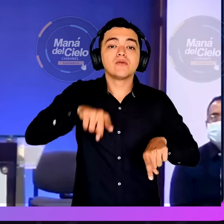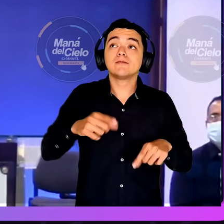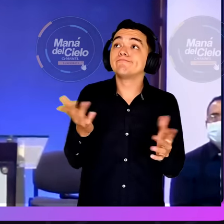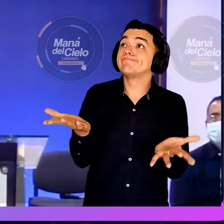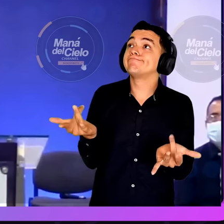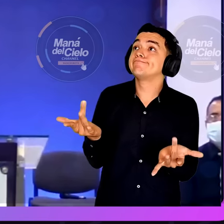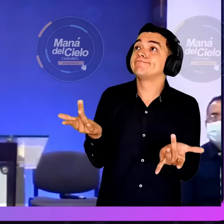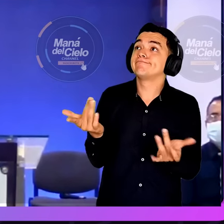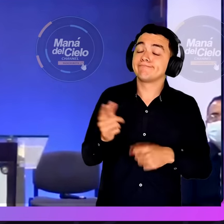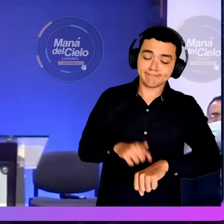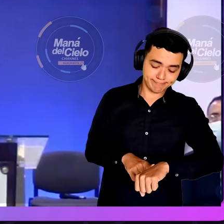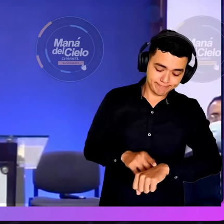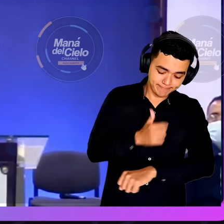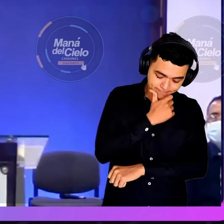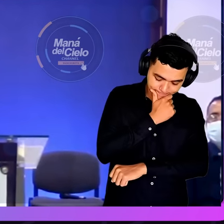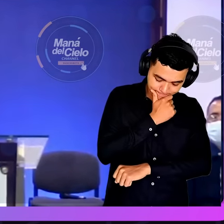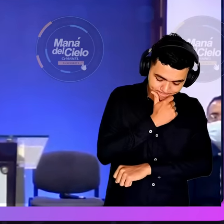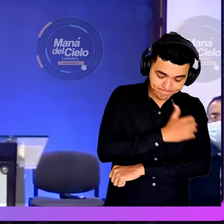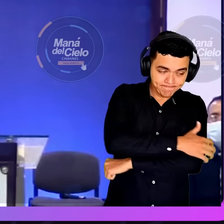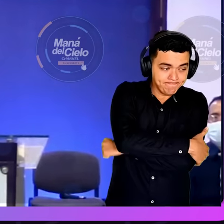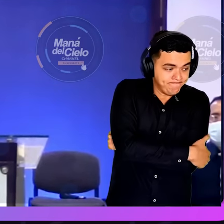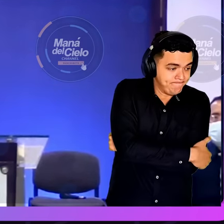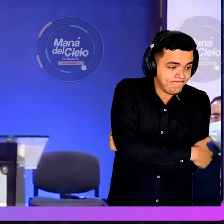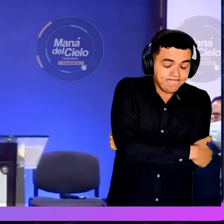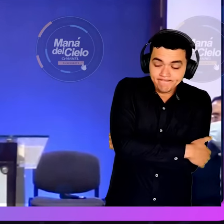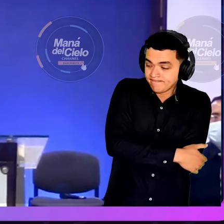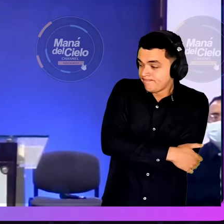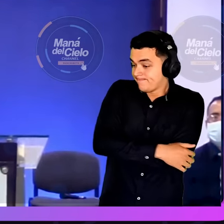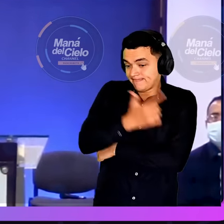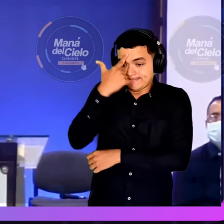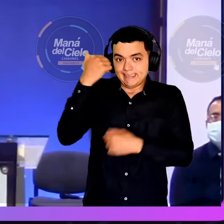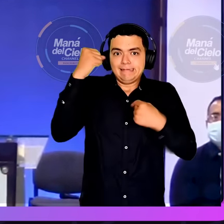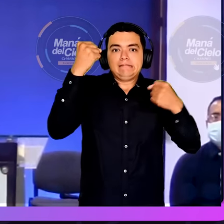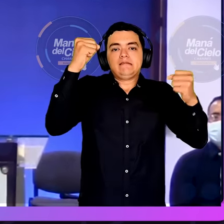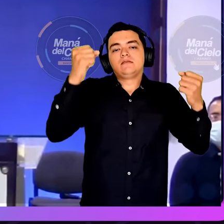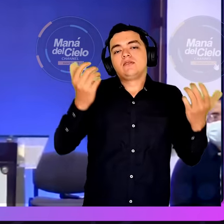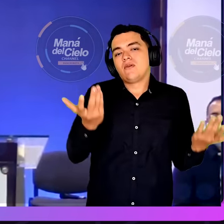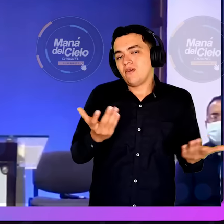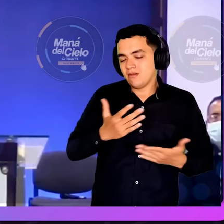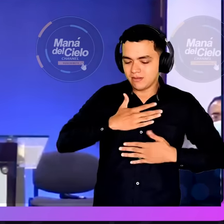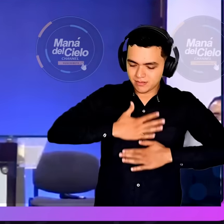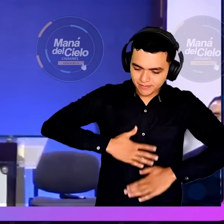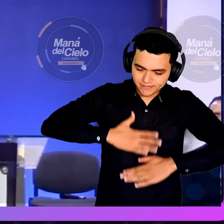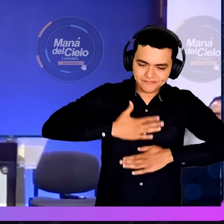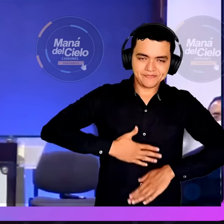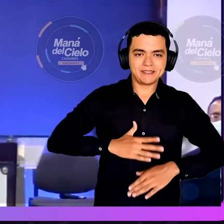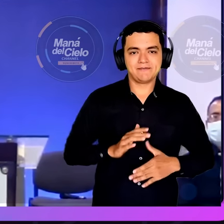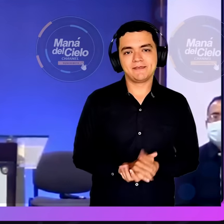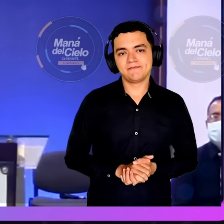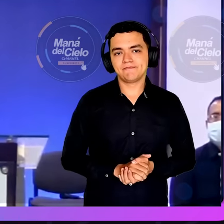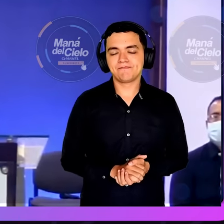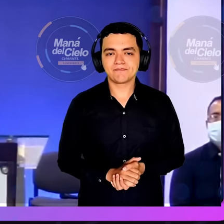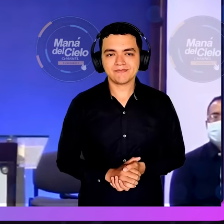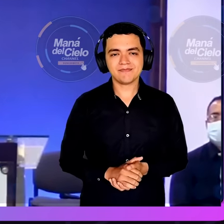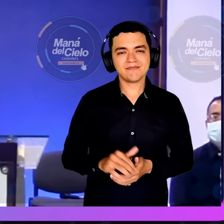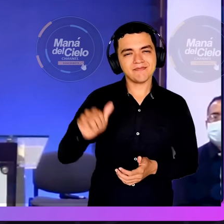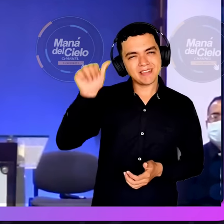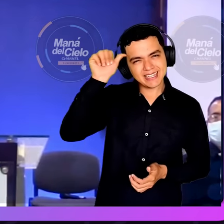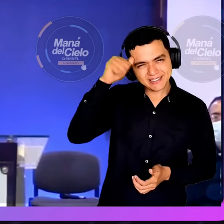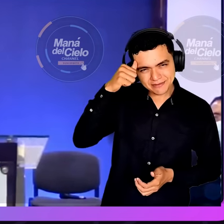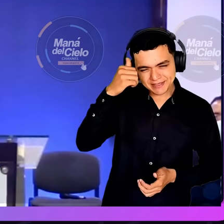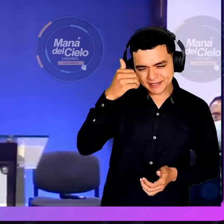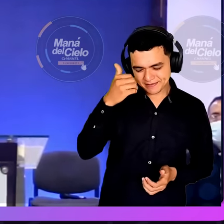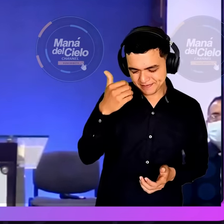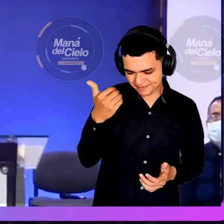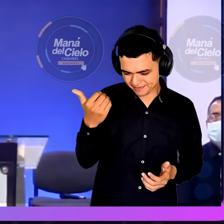quisiera orar y que la respuesta viniera ya, pero resulta que el Señor nos enseña a esperar. Me gusta mucho esa parábola.